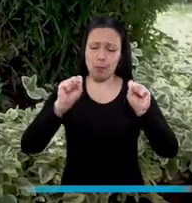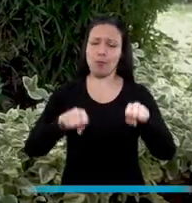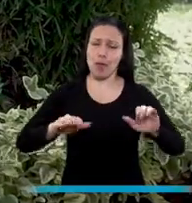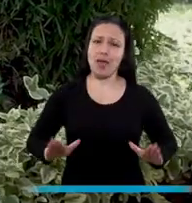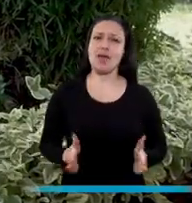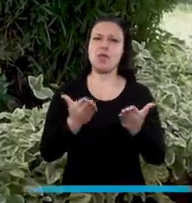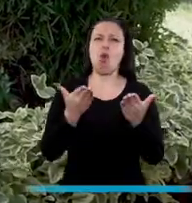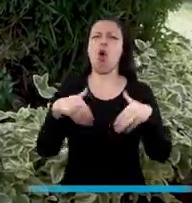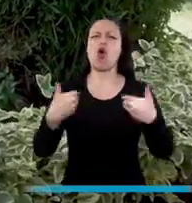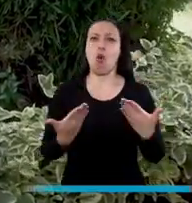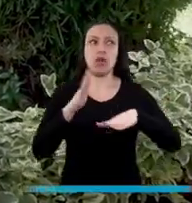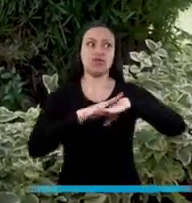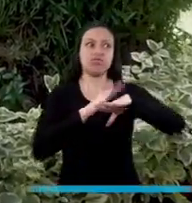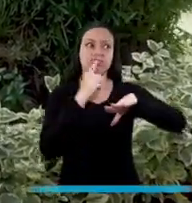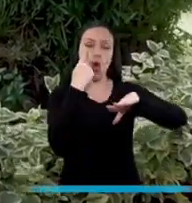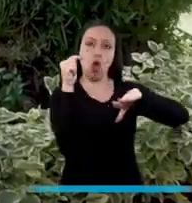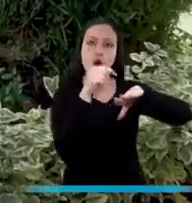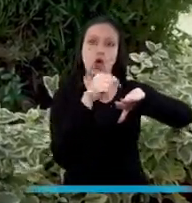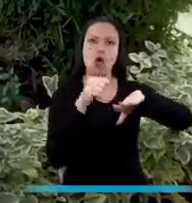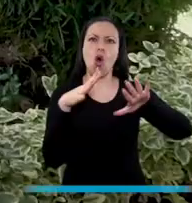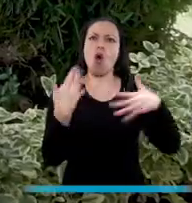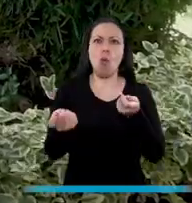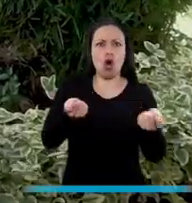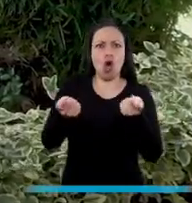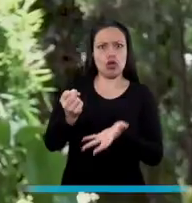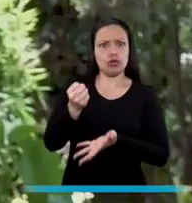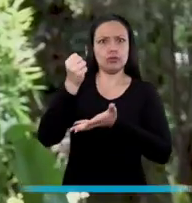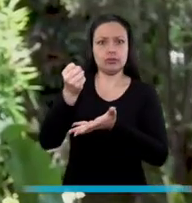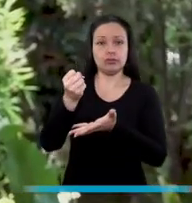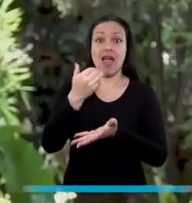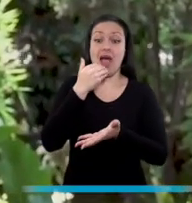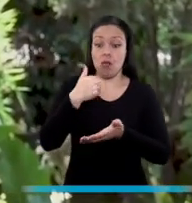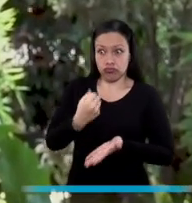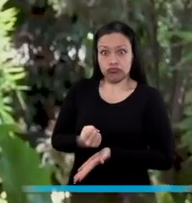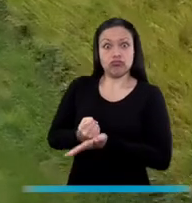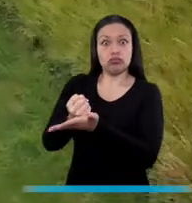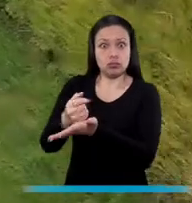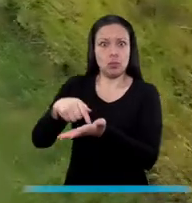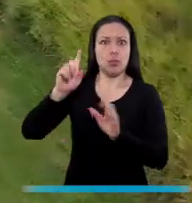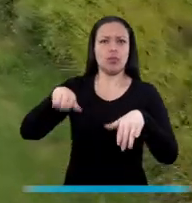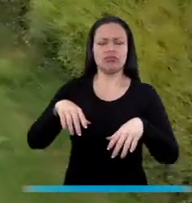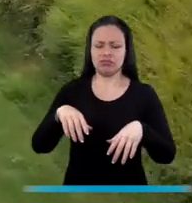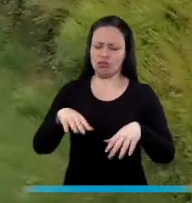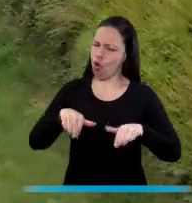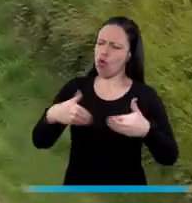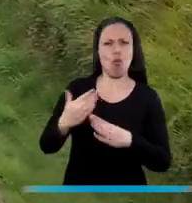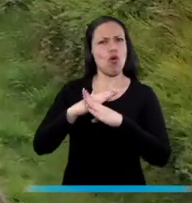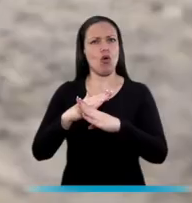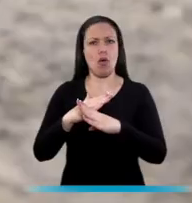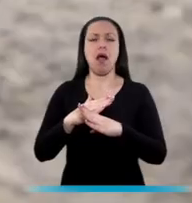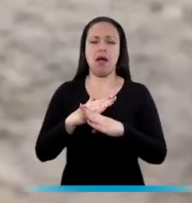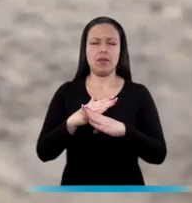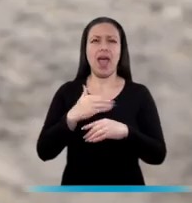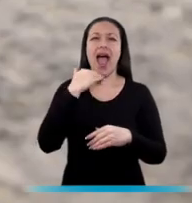todos comenzamos a alertar las irregularidades en el manejo de los recursos públicos, si le apostamos a prevenir. Para prevenir posibles hechos de